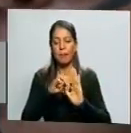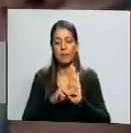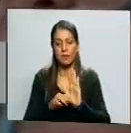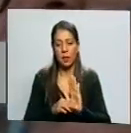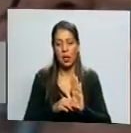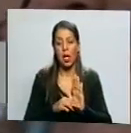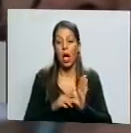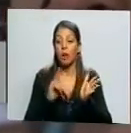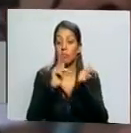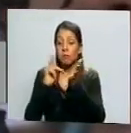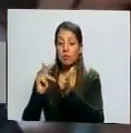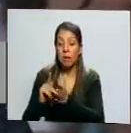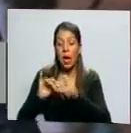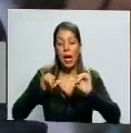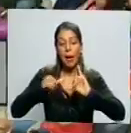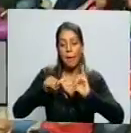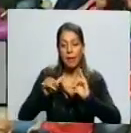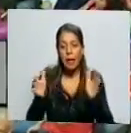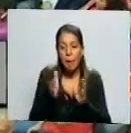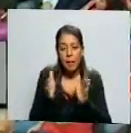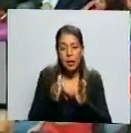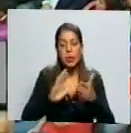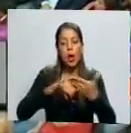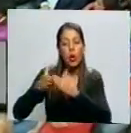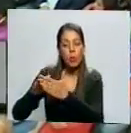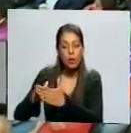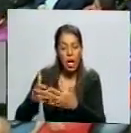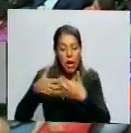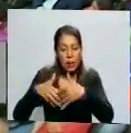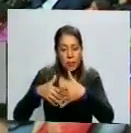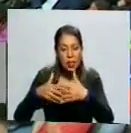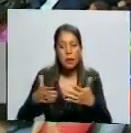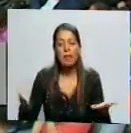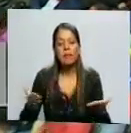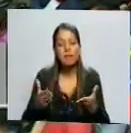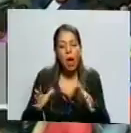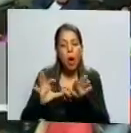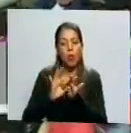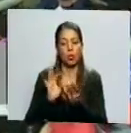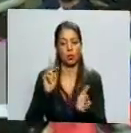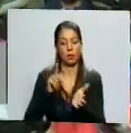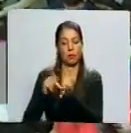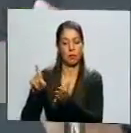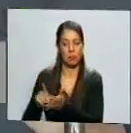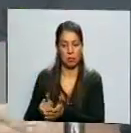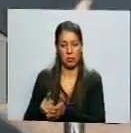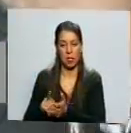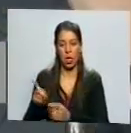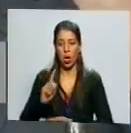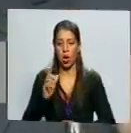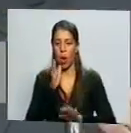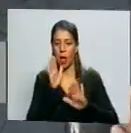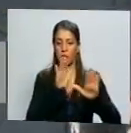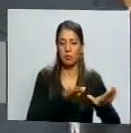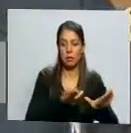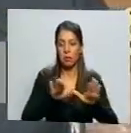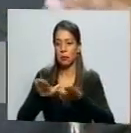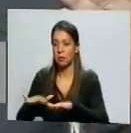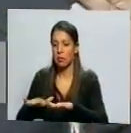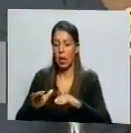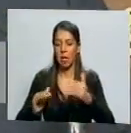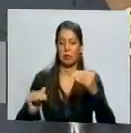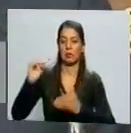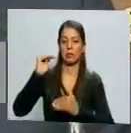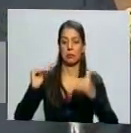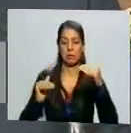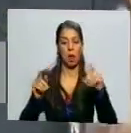dichos actores. Es decir, que no hay discrecionalidad del ente contratante o quien realice